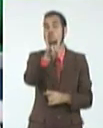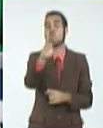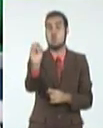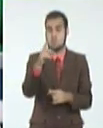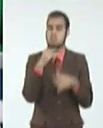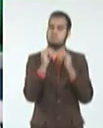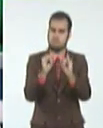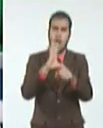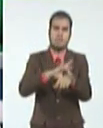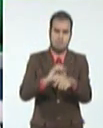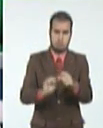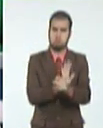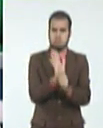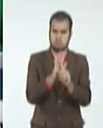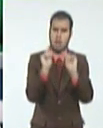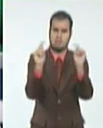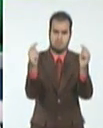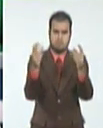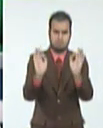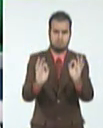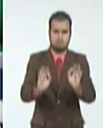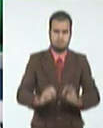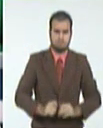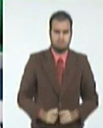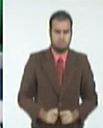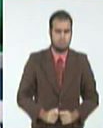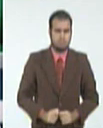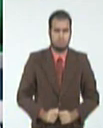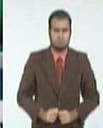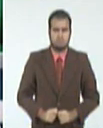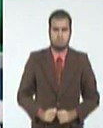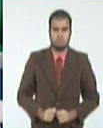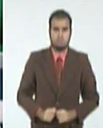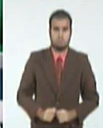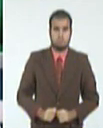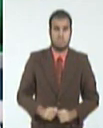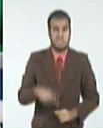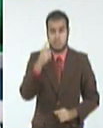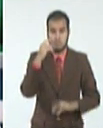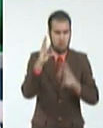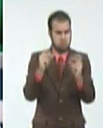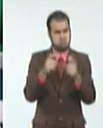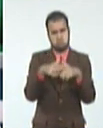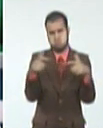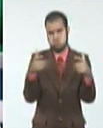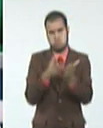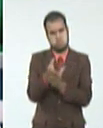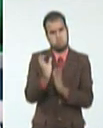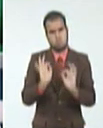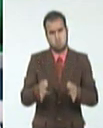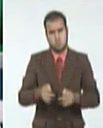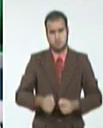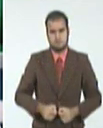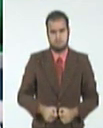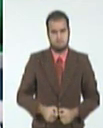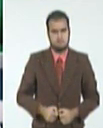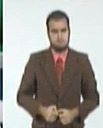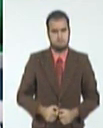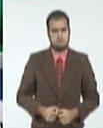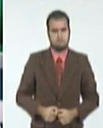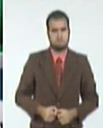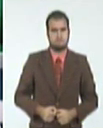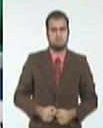de COVID-19, pues realmente se mantienen cifras muy elevadas. Ya en el